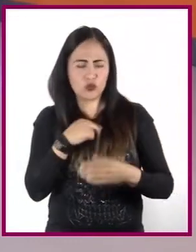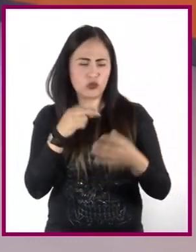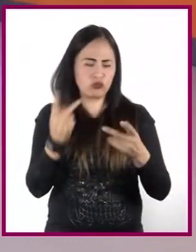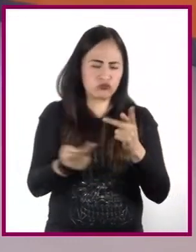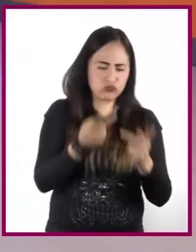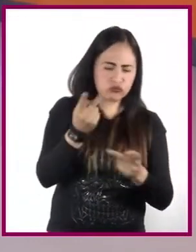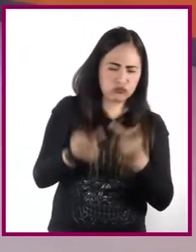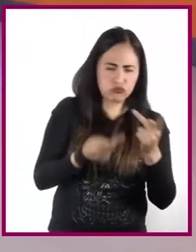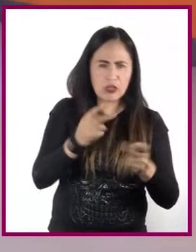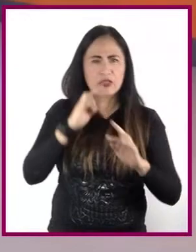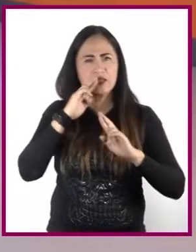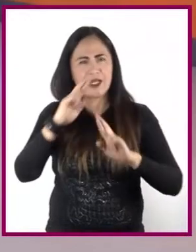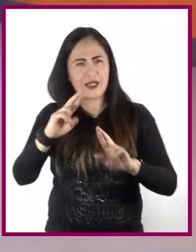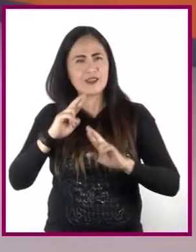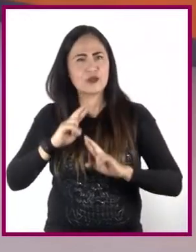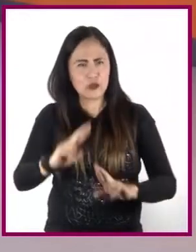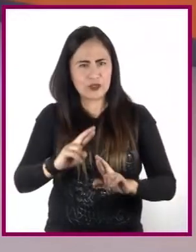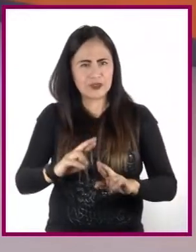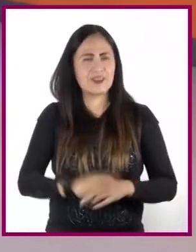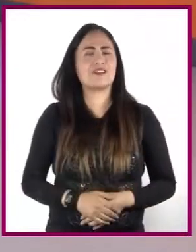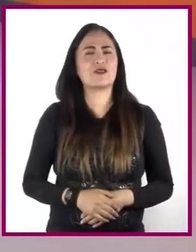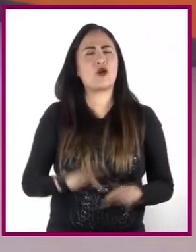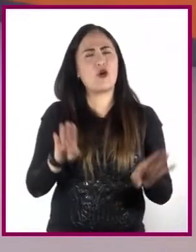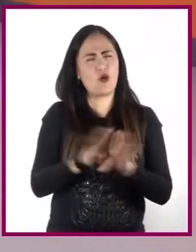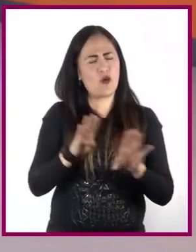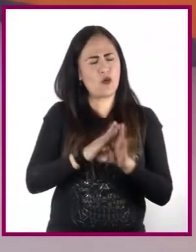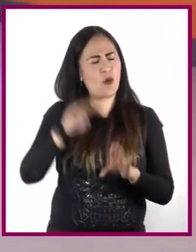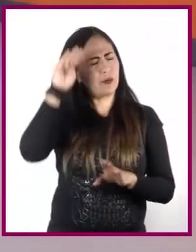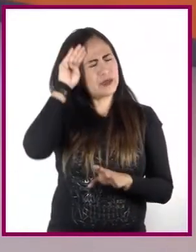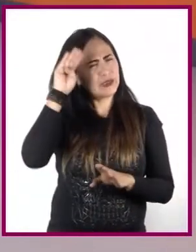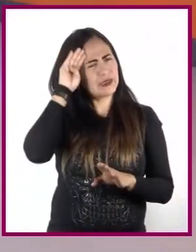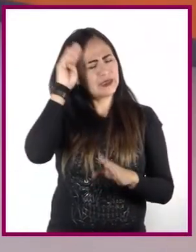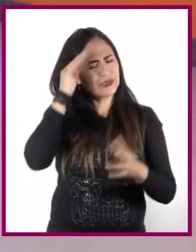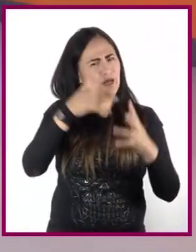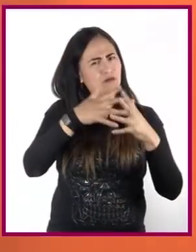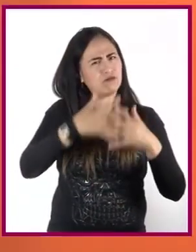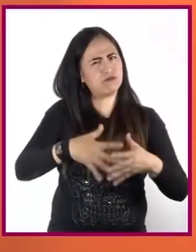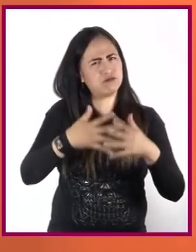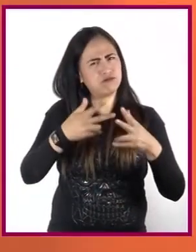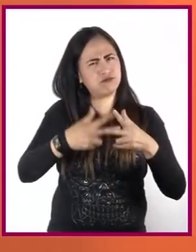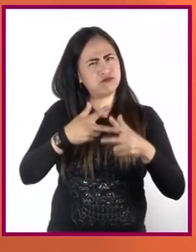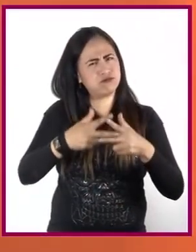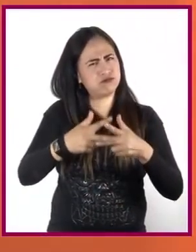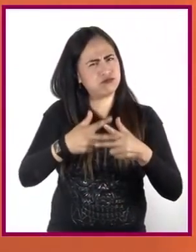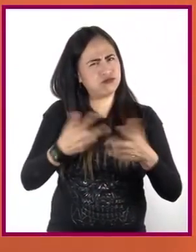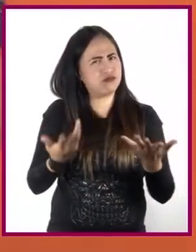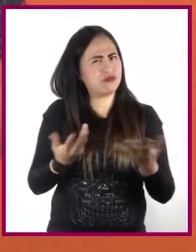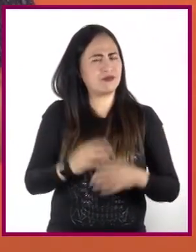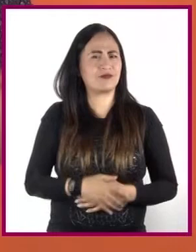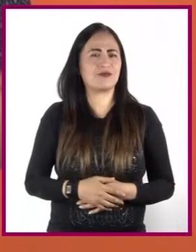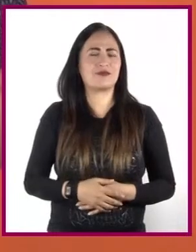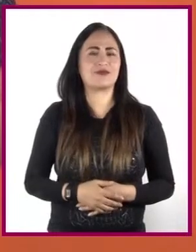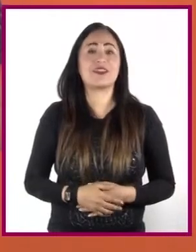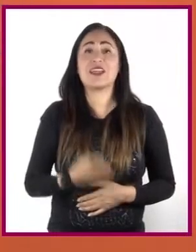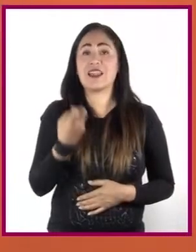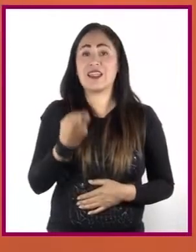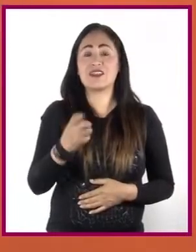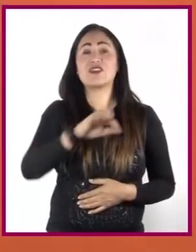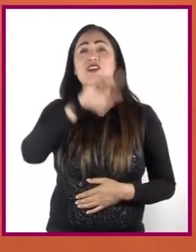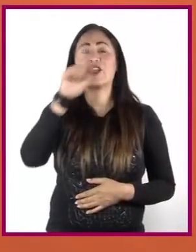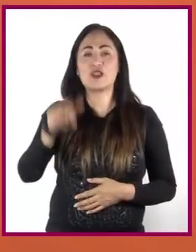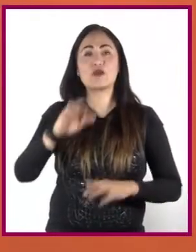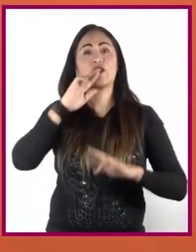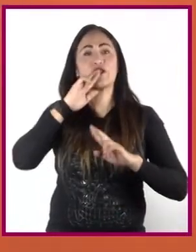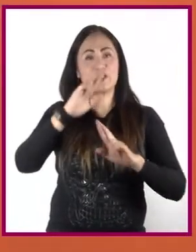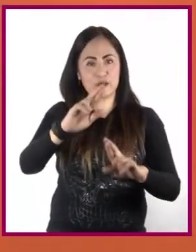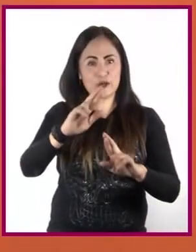los reactivos que se nos plantean razonando el uso de operaciones que sean efectivas. Esto puede ayudarles a llegar al resultado en